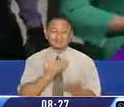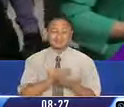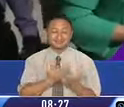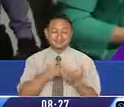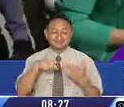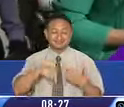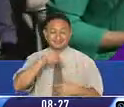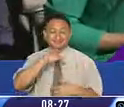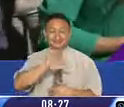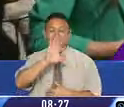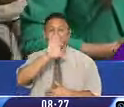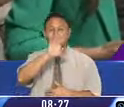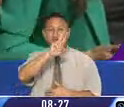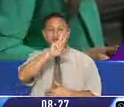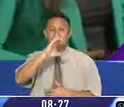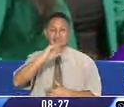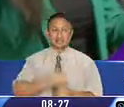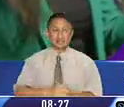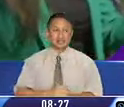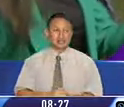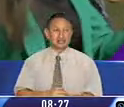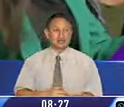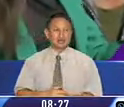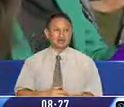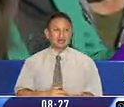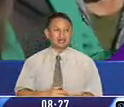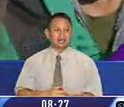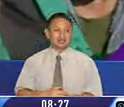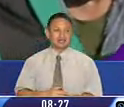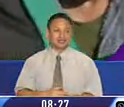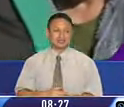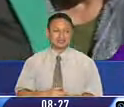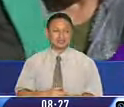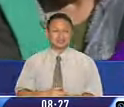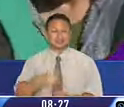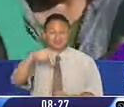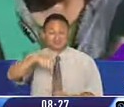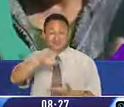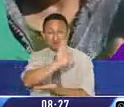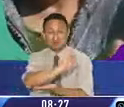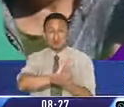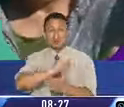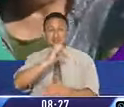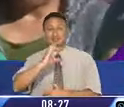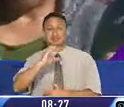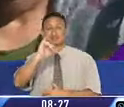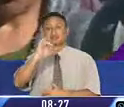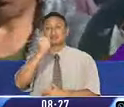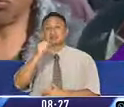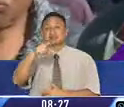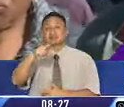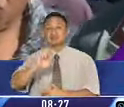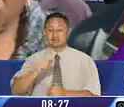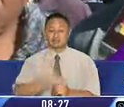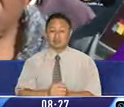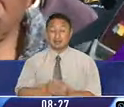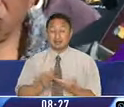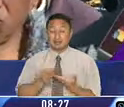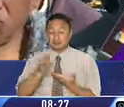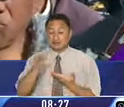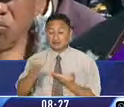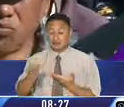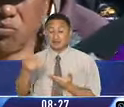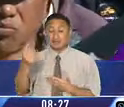5 TVC, pues primeramente yo soy el representante de aquí del barrio El Cisne, parroquia Turubamba.